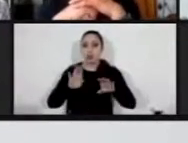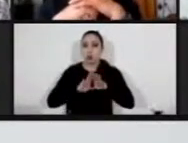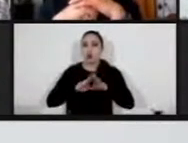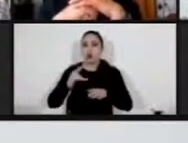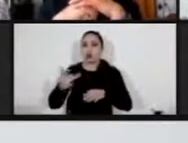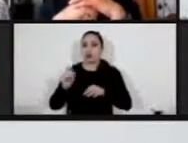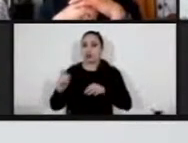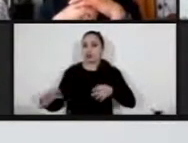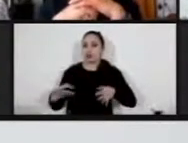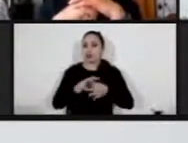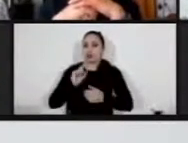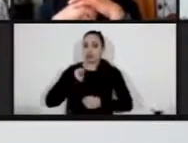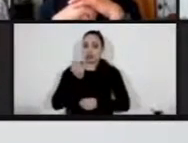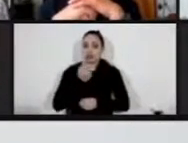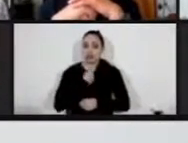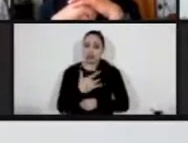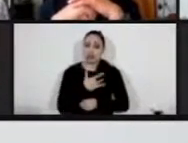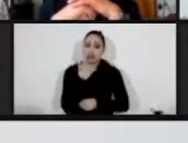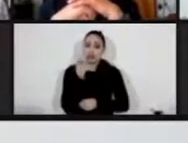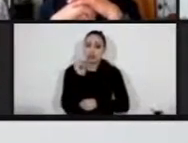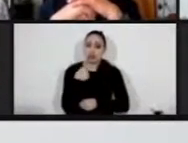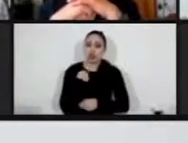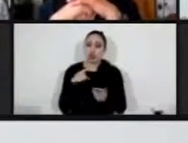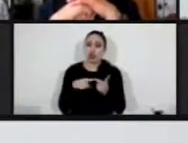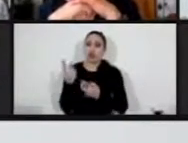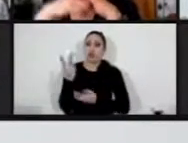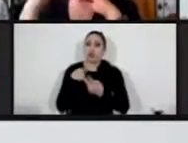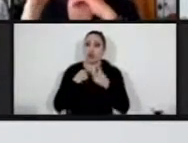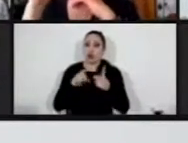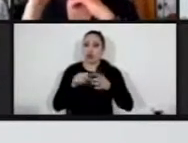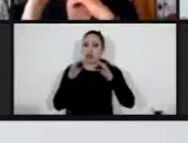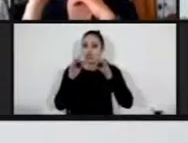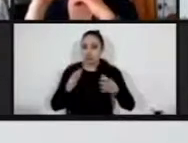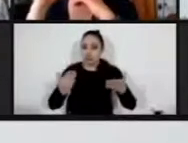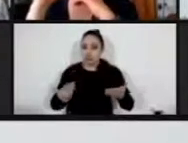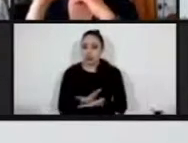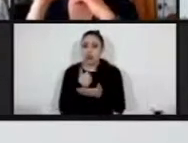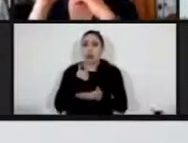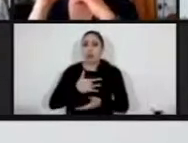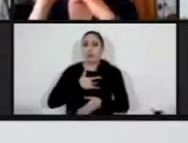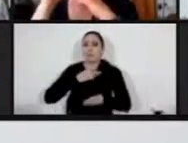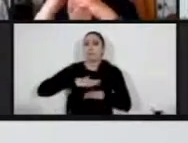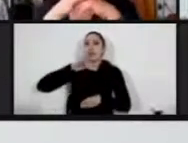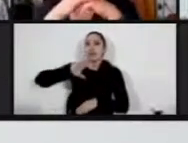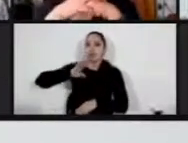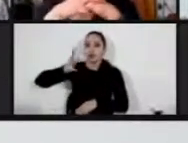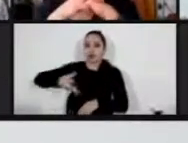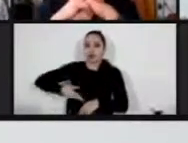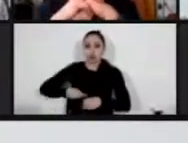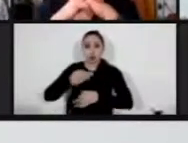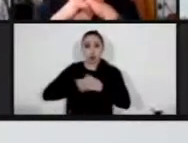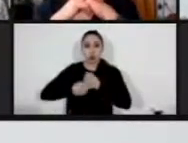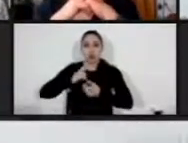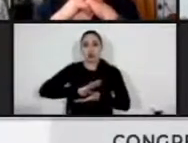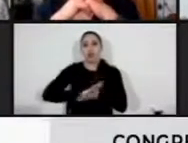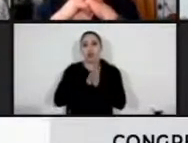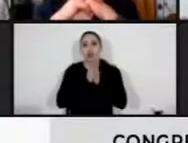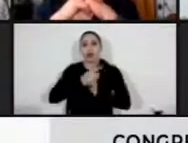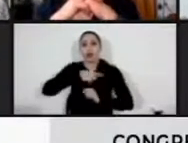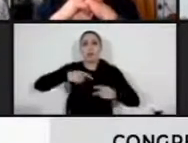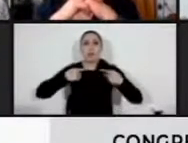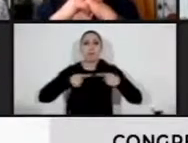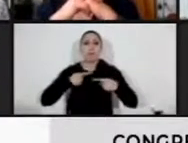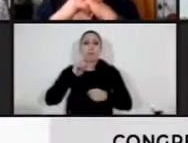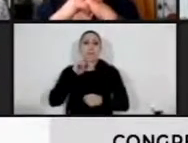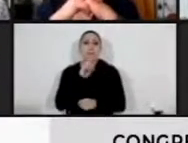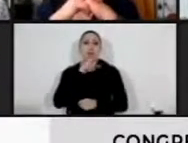mucho más profundo, que tiene orgullo por lo que es y de dónde es. Y esto indudablemente crea mejores ciudadanos. Digo,